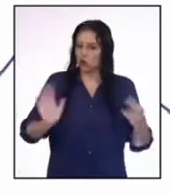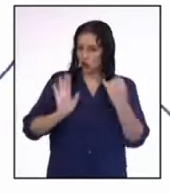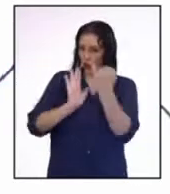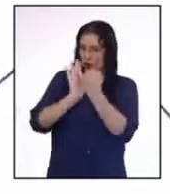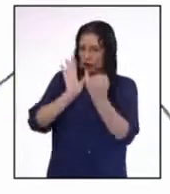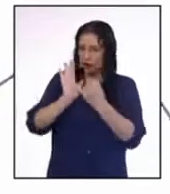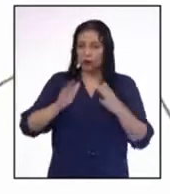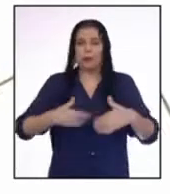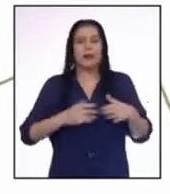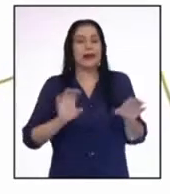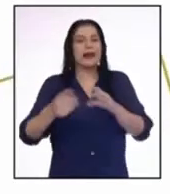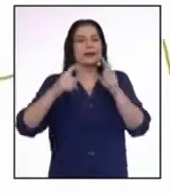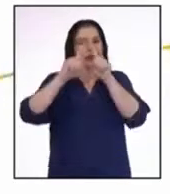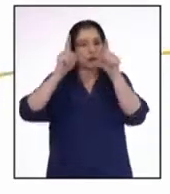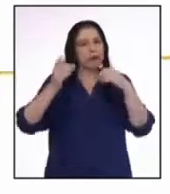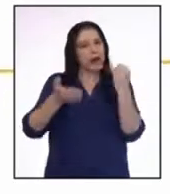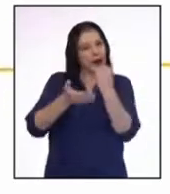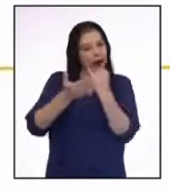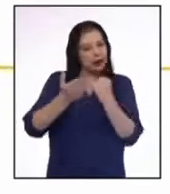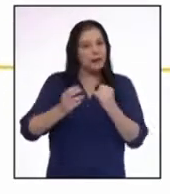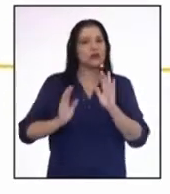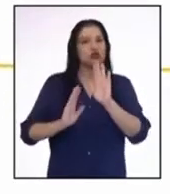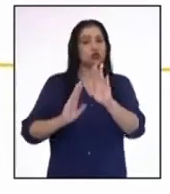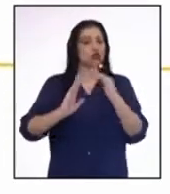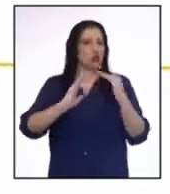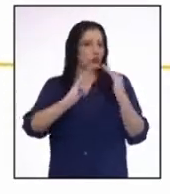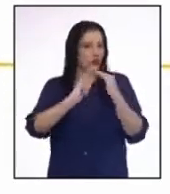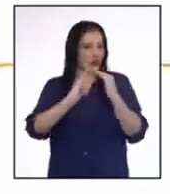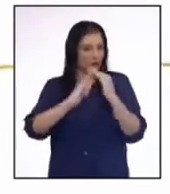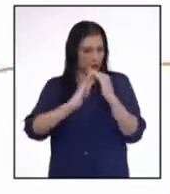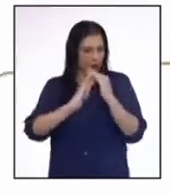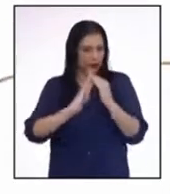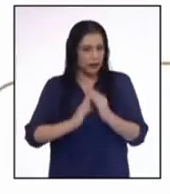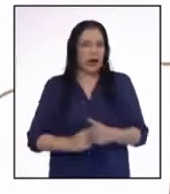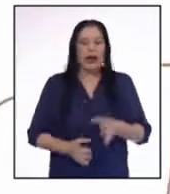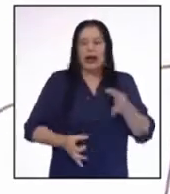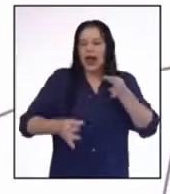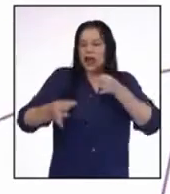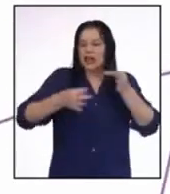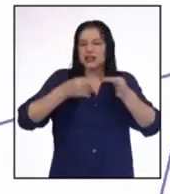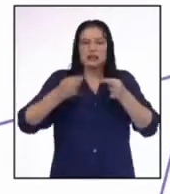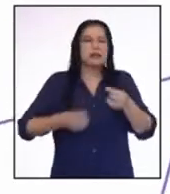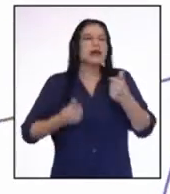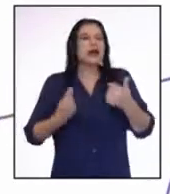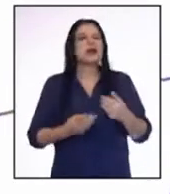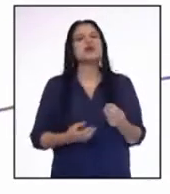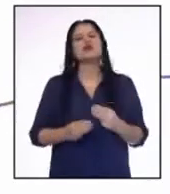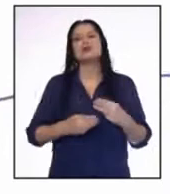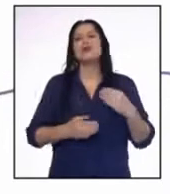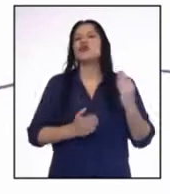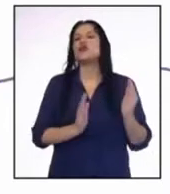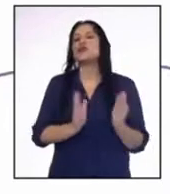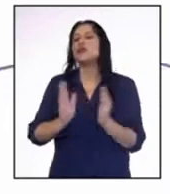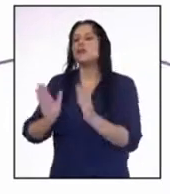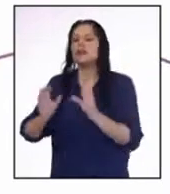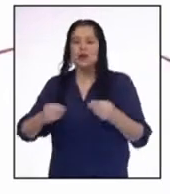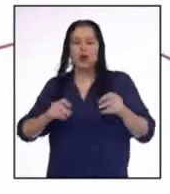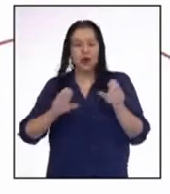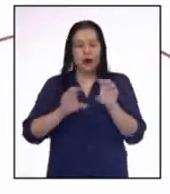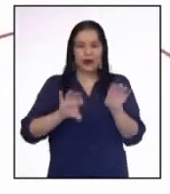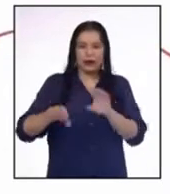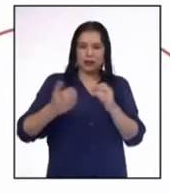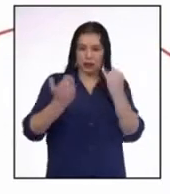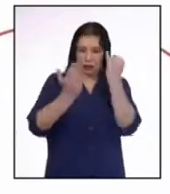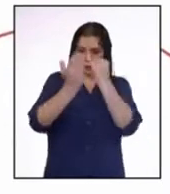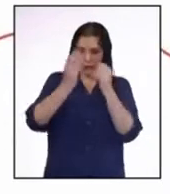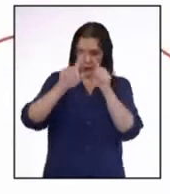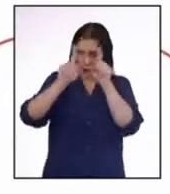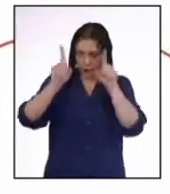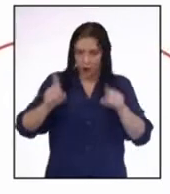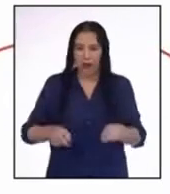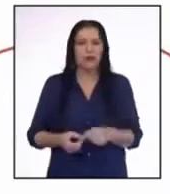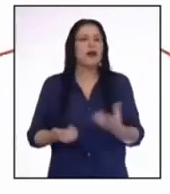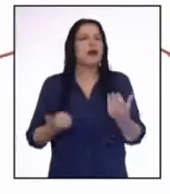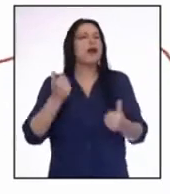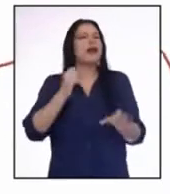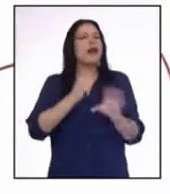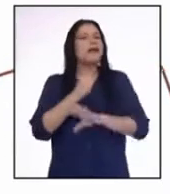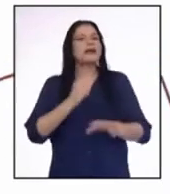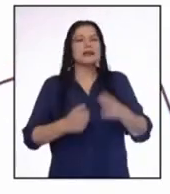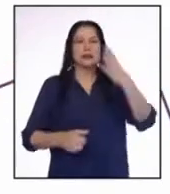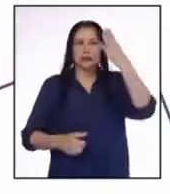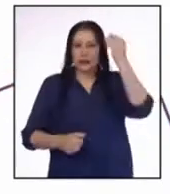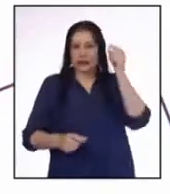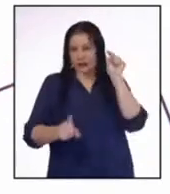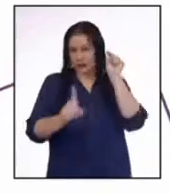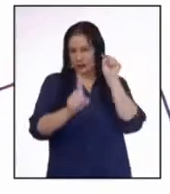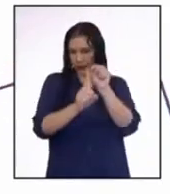para elaborar planos a escala de su vivienda. Justifica procedimientos relacionados con la elaboración de planos a escala sobre la base de